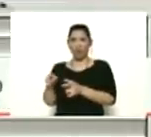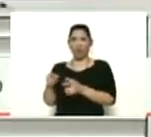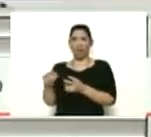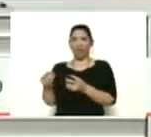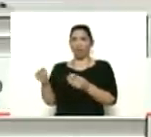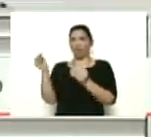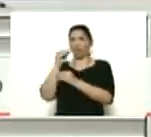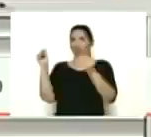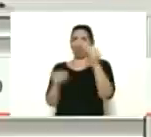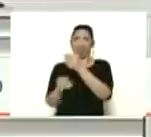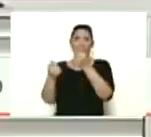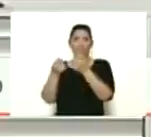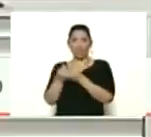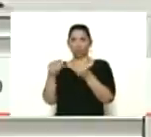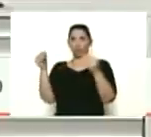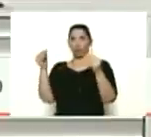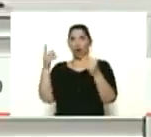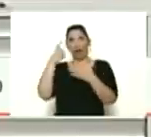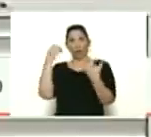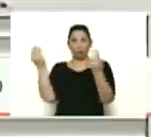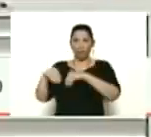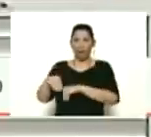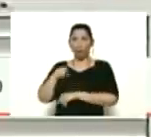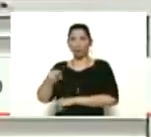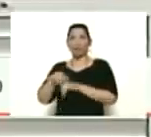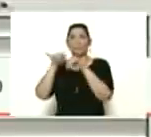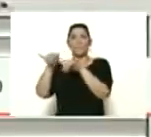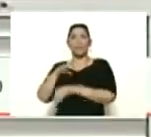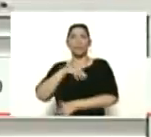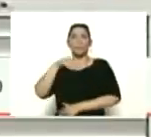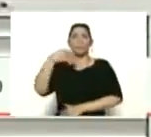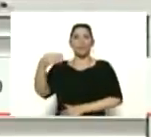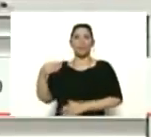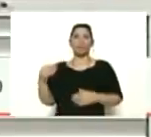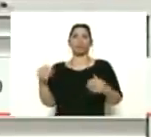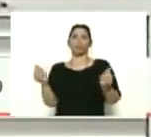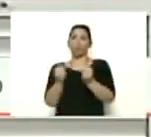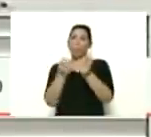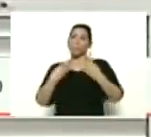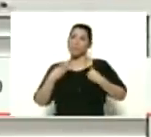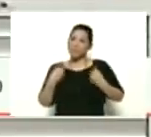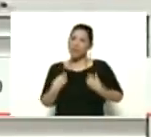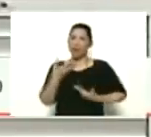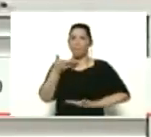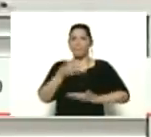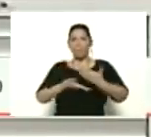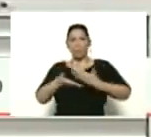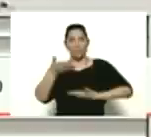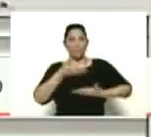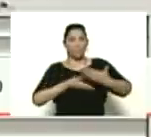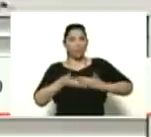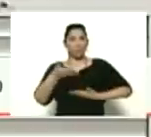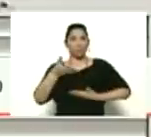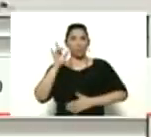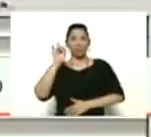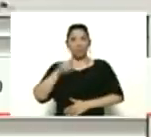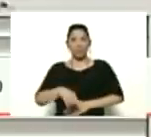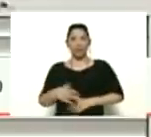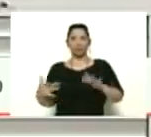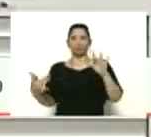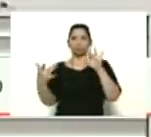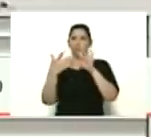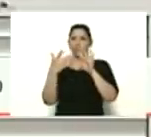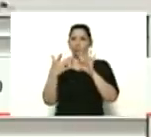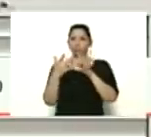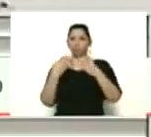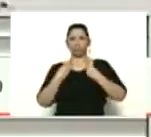acordados, con ese mismo espíritu de convivencia, de solidaridad y de coincidencia en